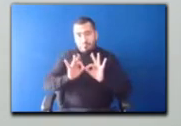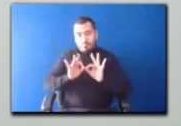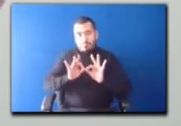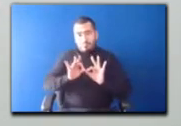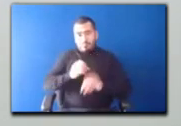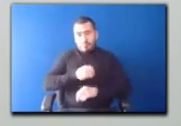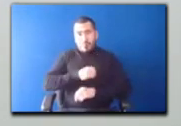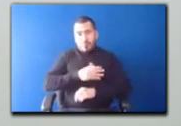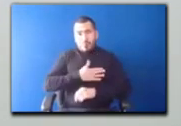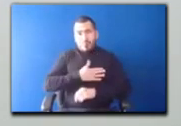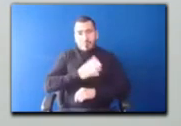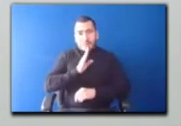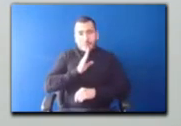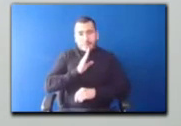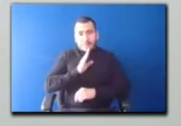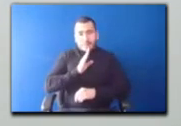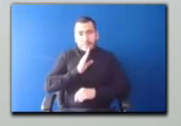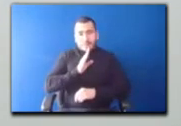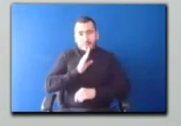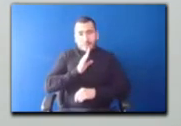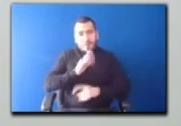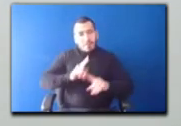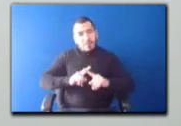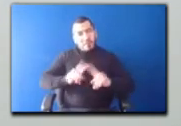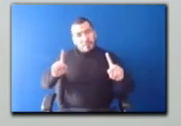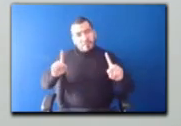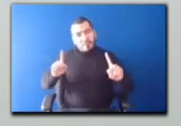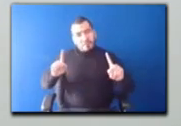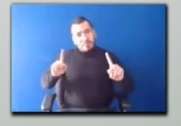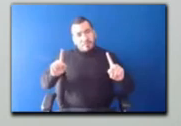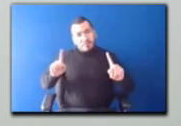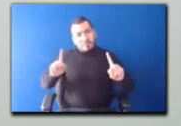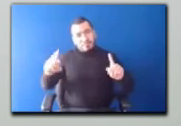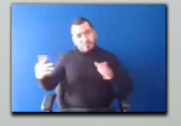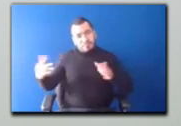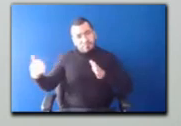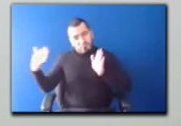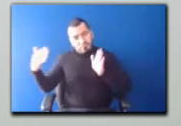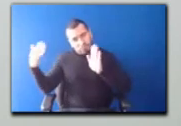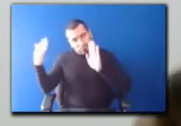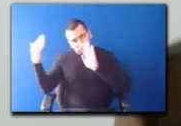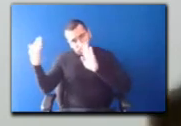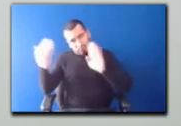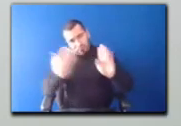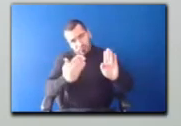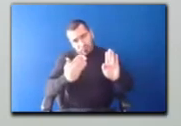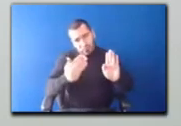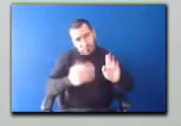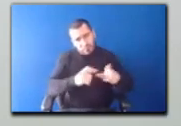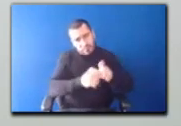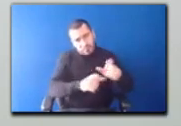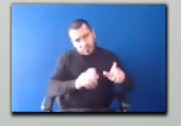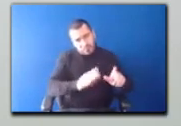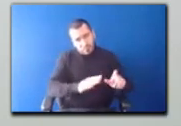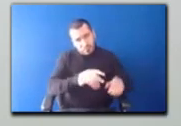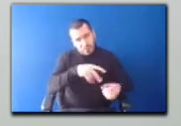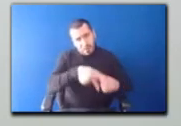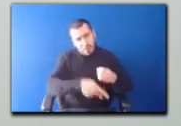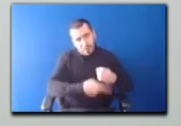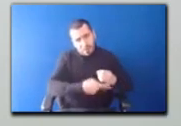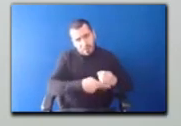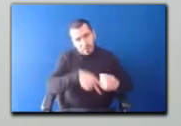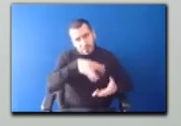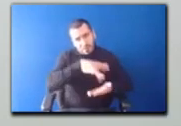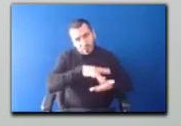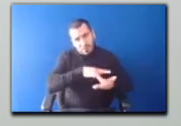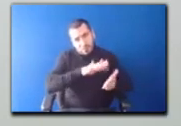para aproximarse de una manera diferente al consumidor financiero. Poner al consumidor financiero en la mitad de la discusión no es fácil, no